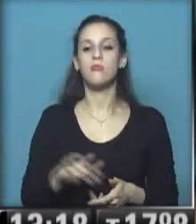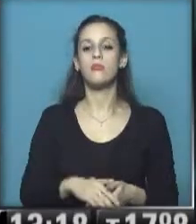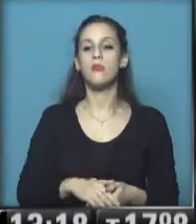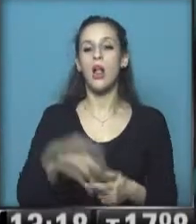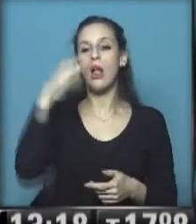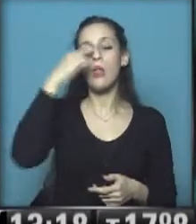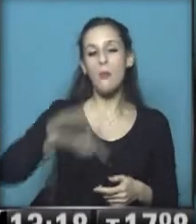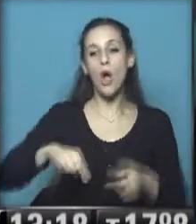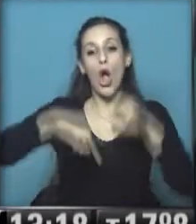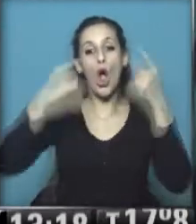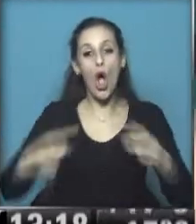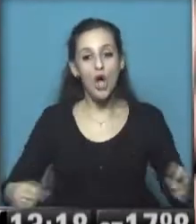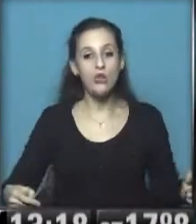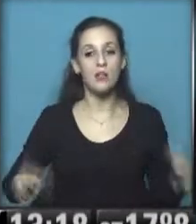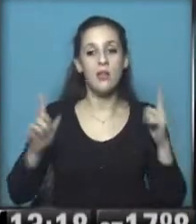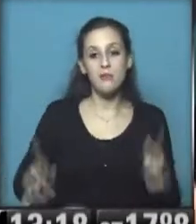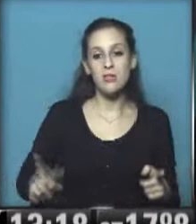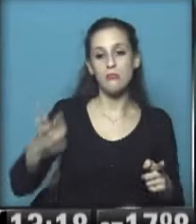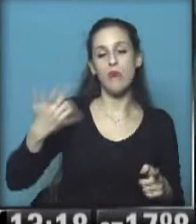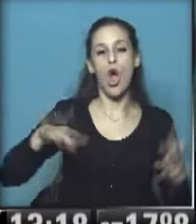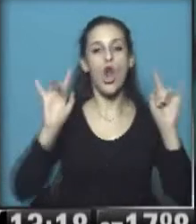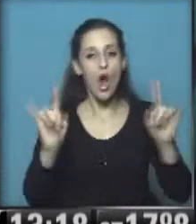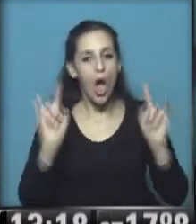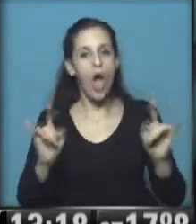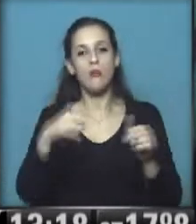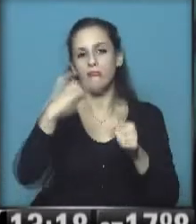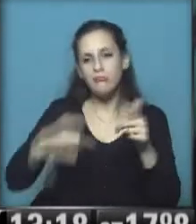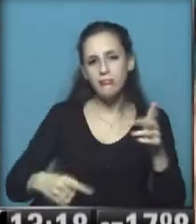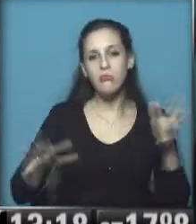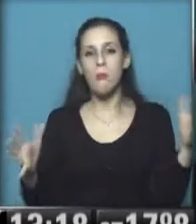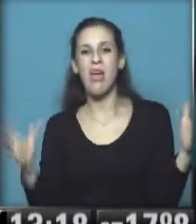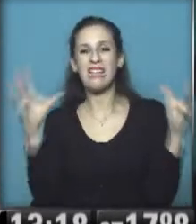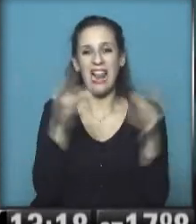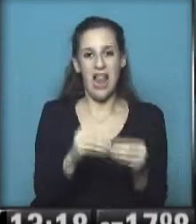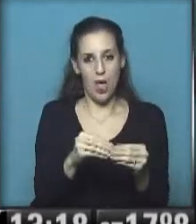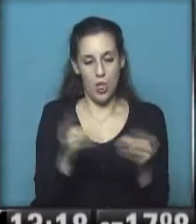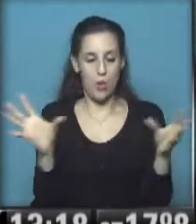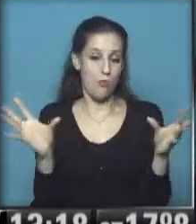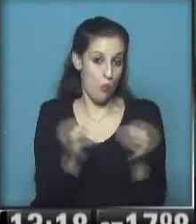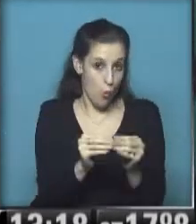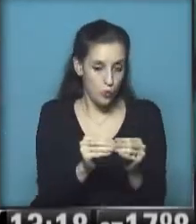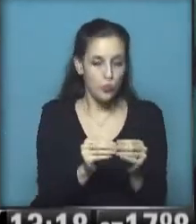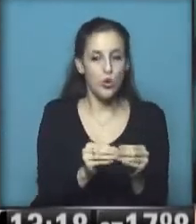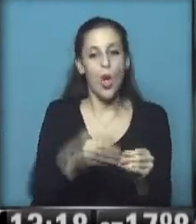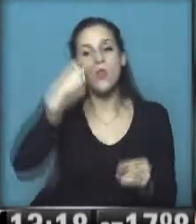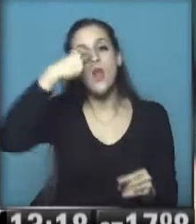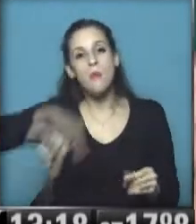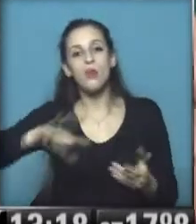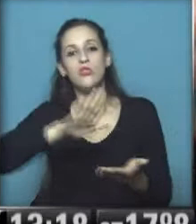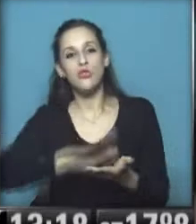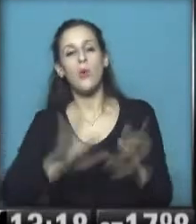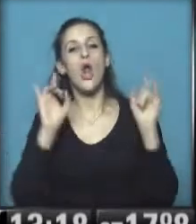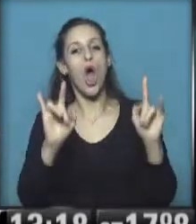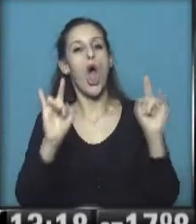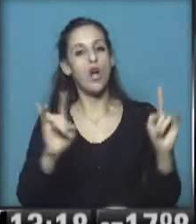integrar elementos locales con el rock, la psicodelia y todo eso. Más adelante, toda la cosa con el rock